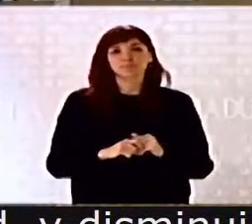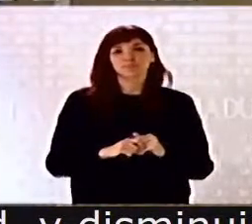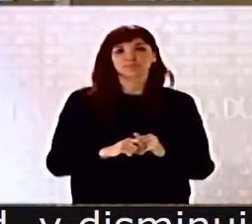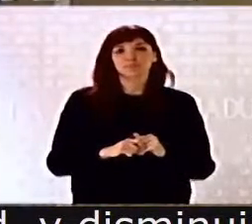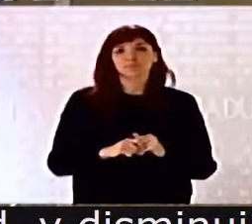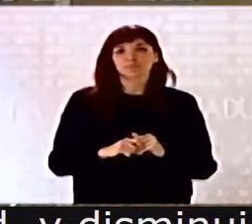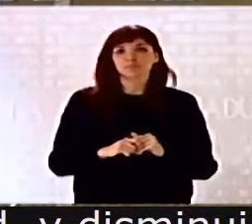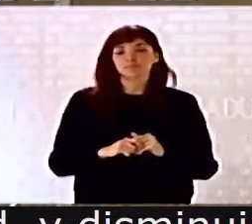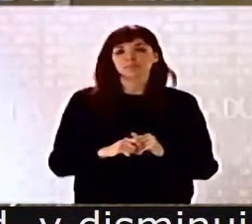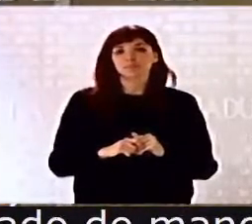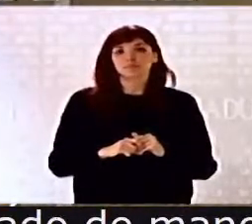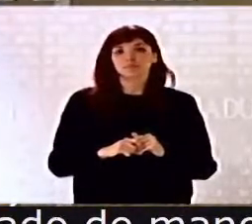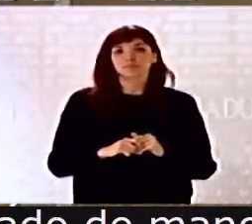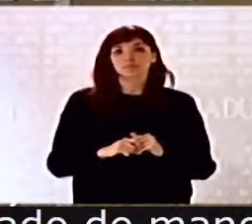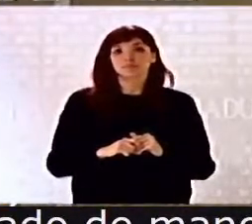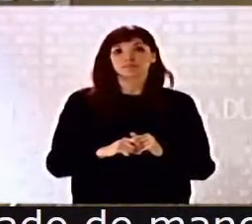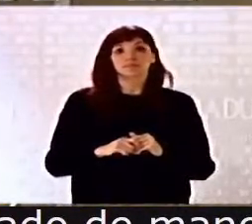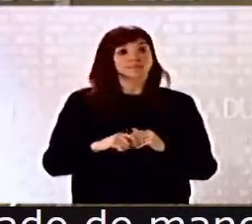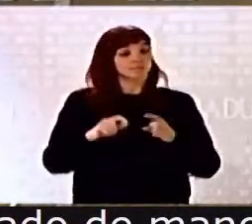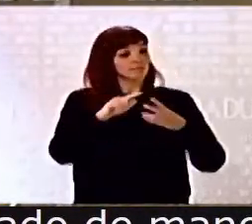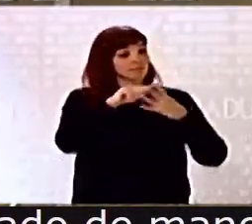Y luego hay 2 comportamientos